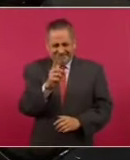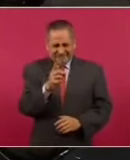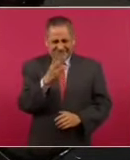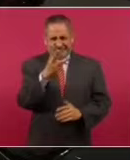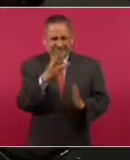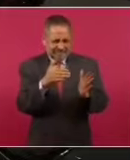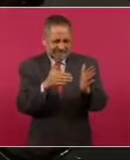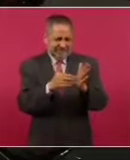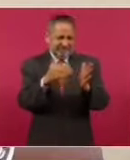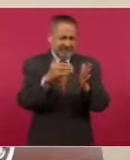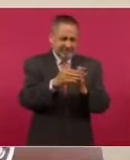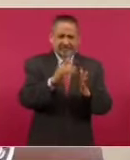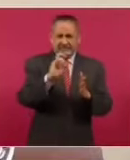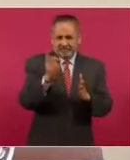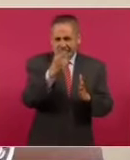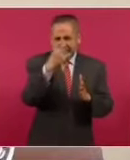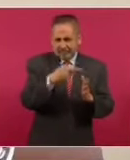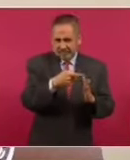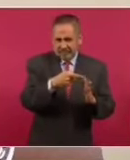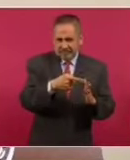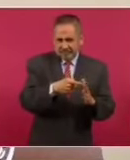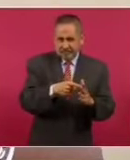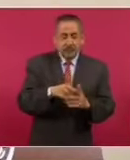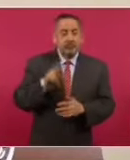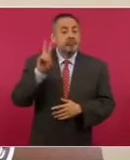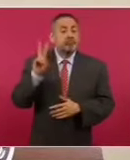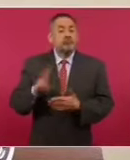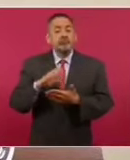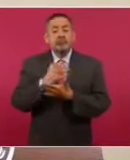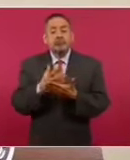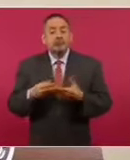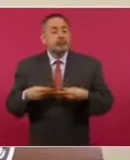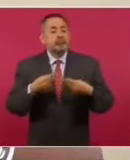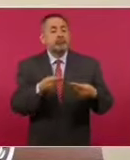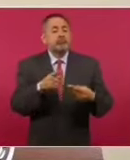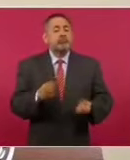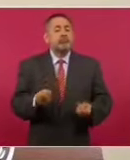433 millones de dólares. Y el contrato